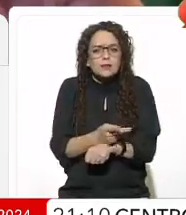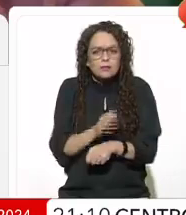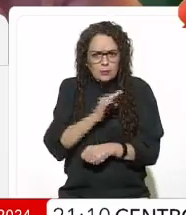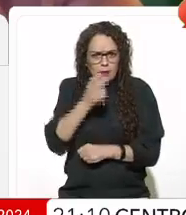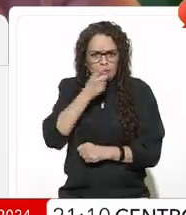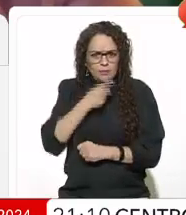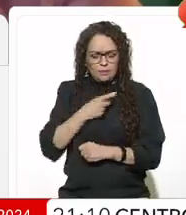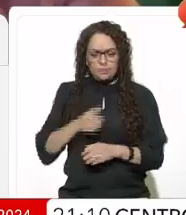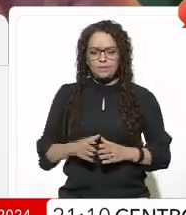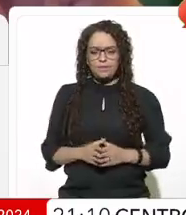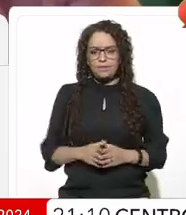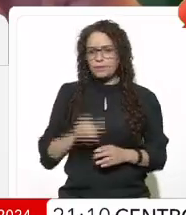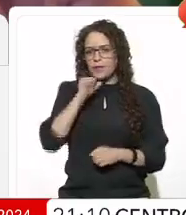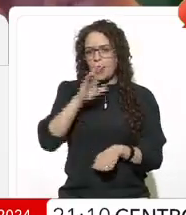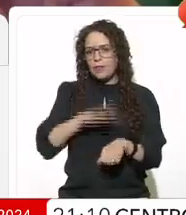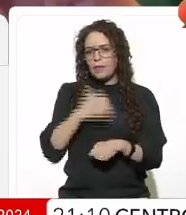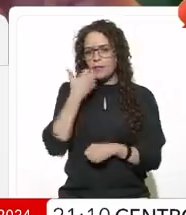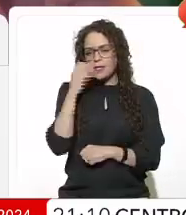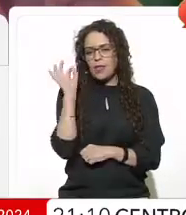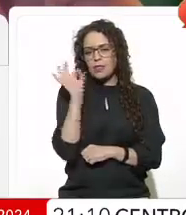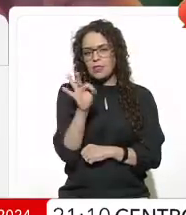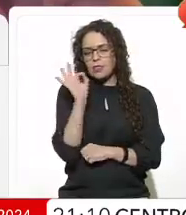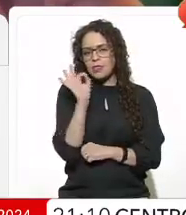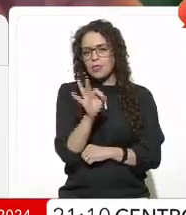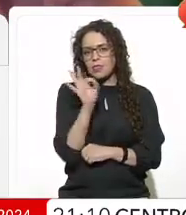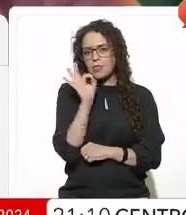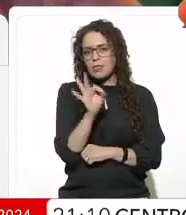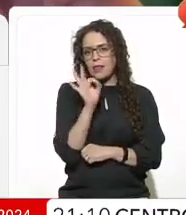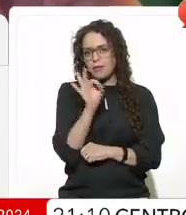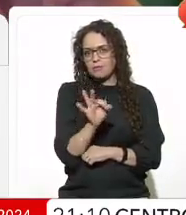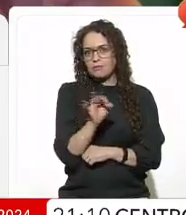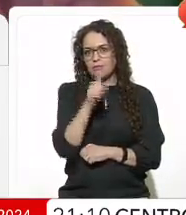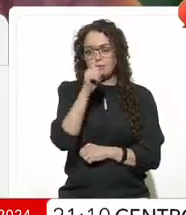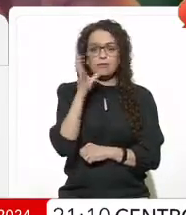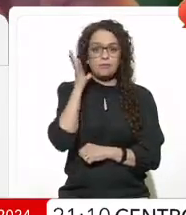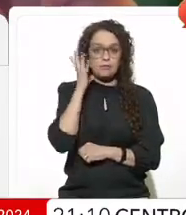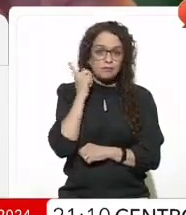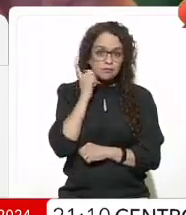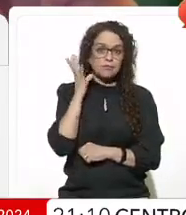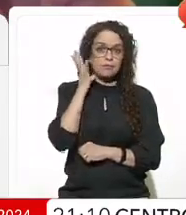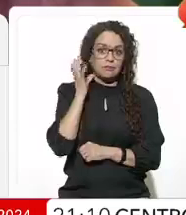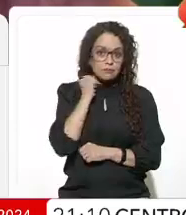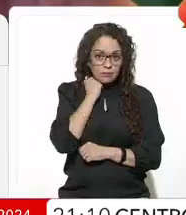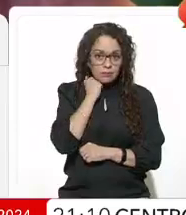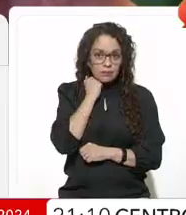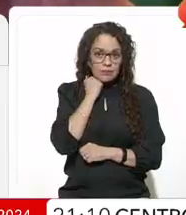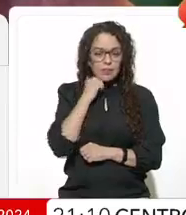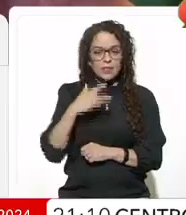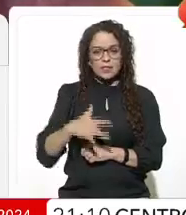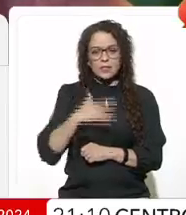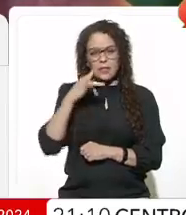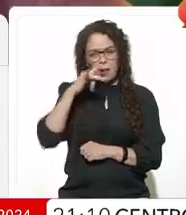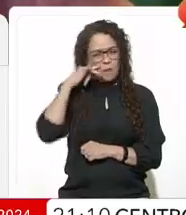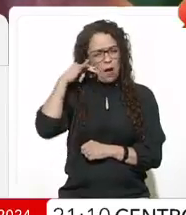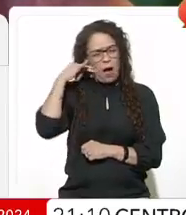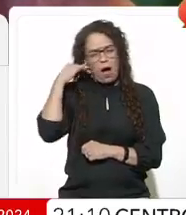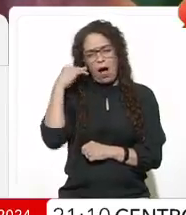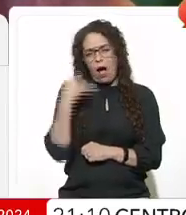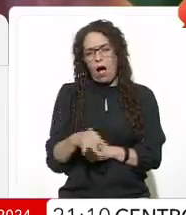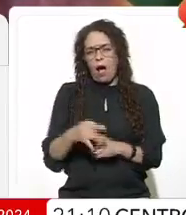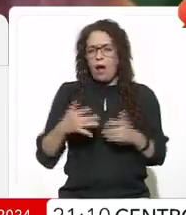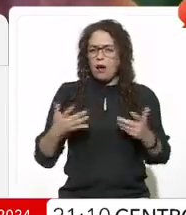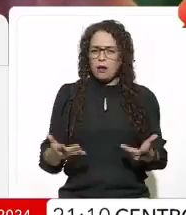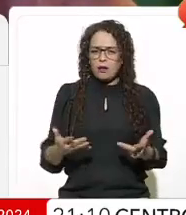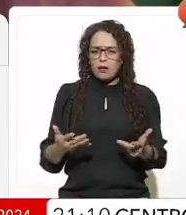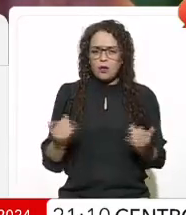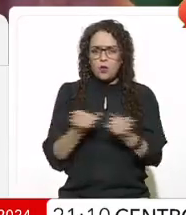Son actos de provocación. Quieren provocar la indignación del legislativo y de la gente para que la gente diga que procede juicio político y que llamados a